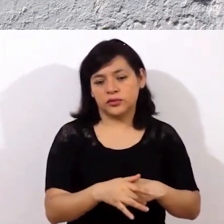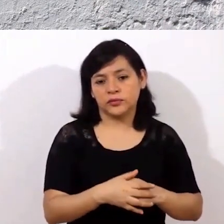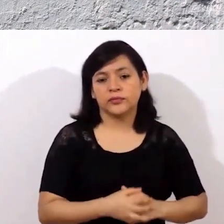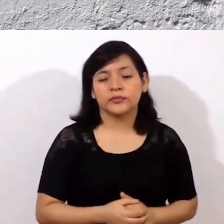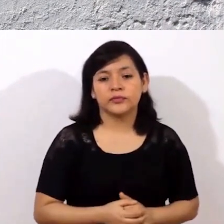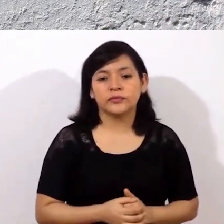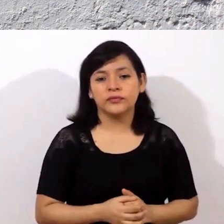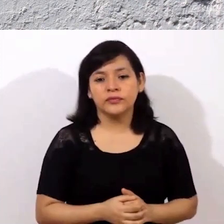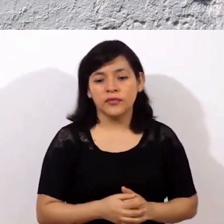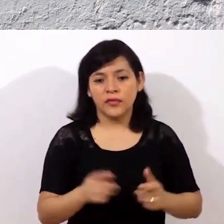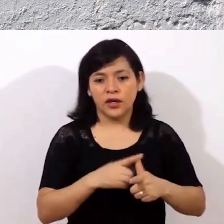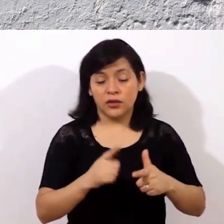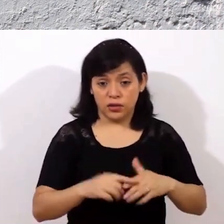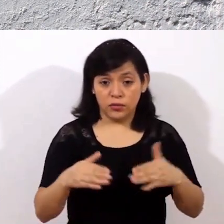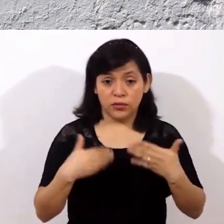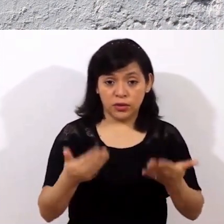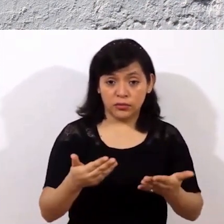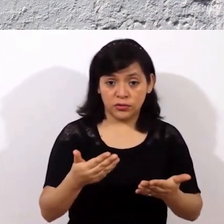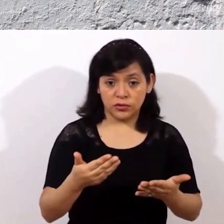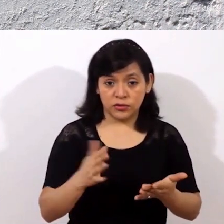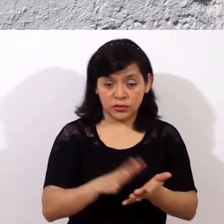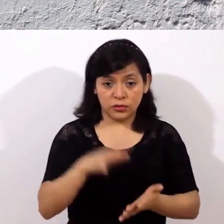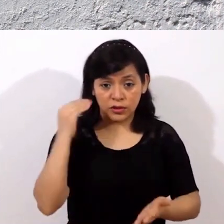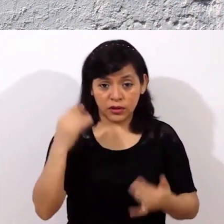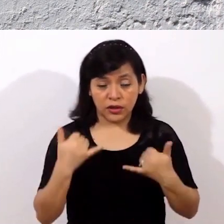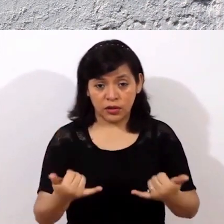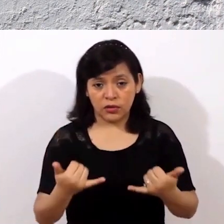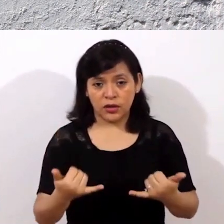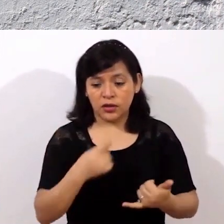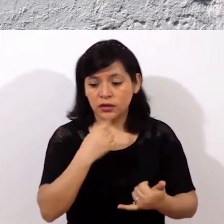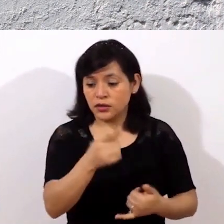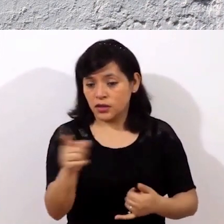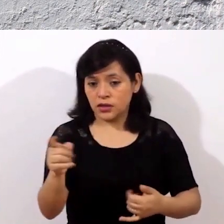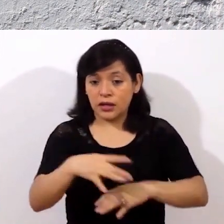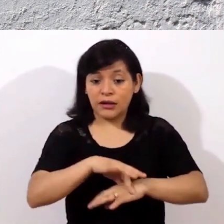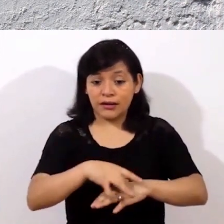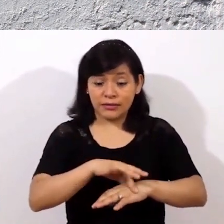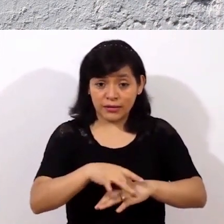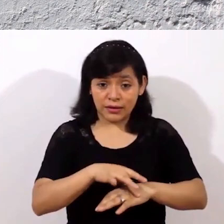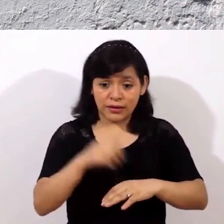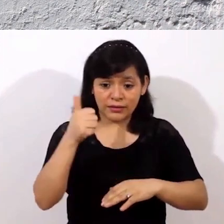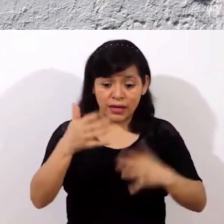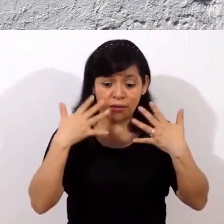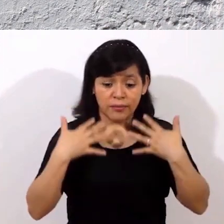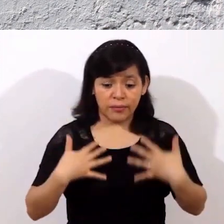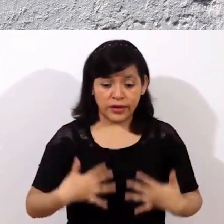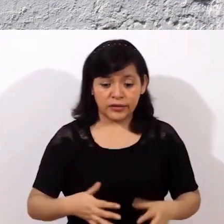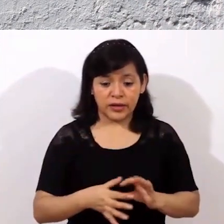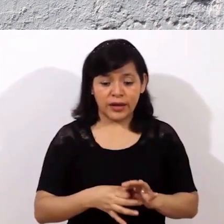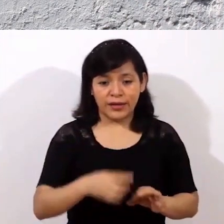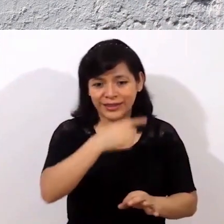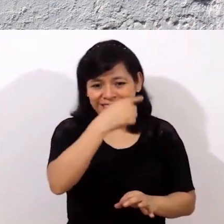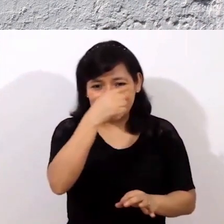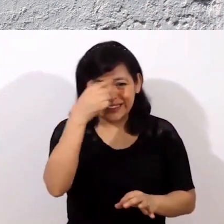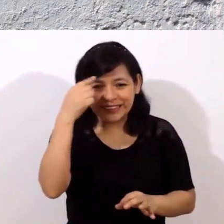Bueno, aquí podemos ver cuando se nos dice, lo cual se enlutará la tierra. No se refiere obviamente a más allá